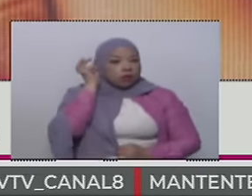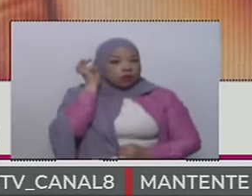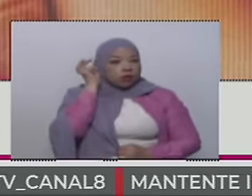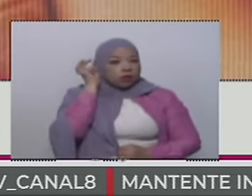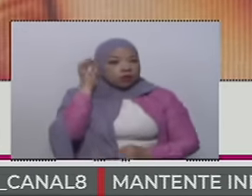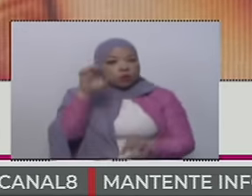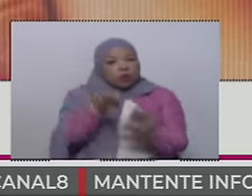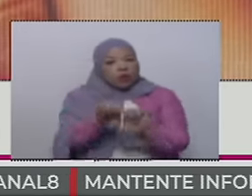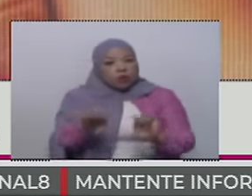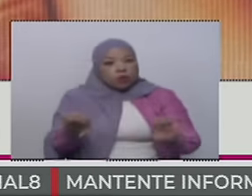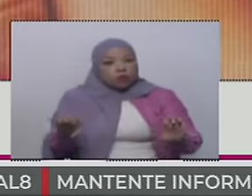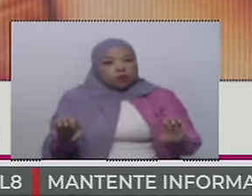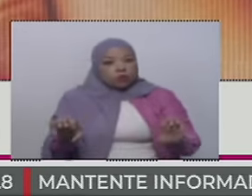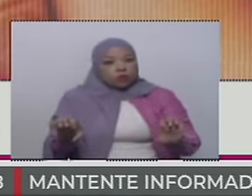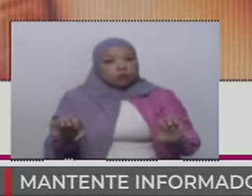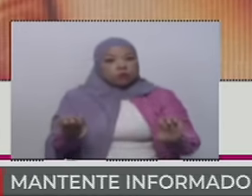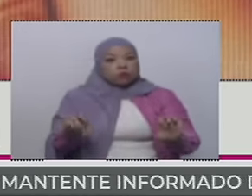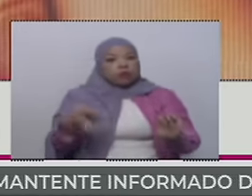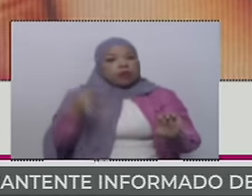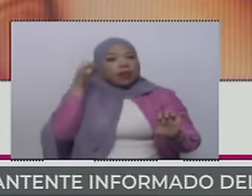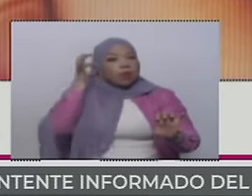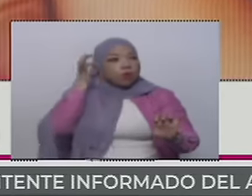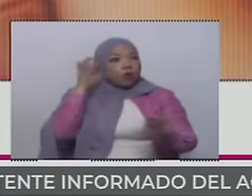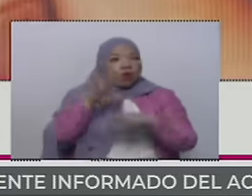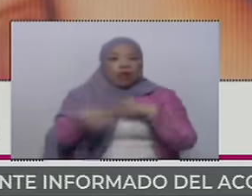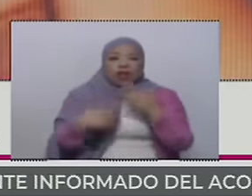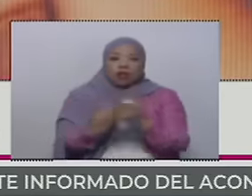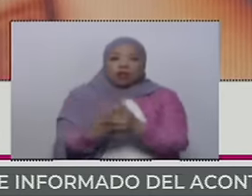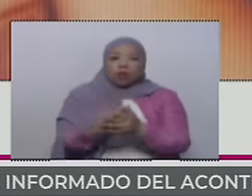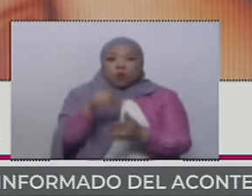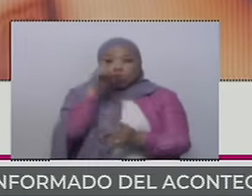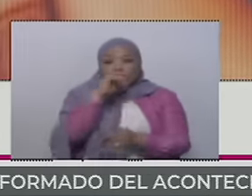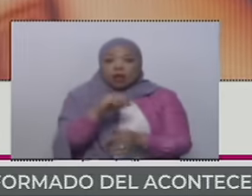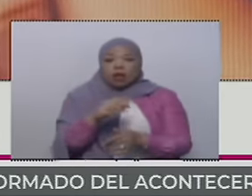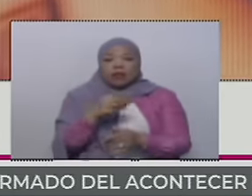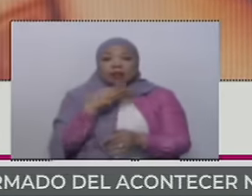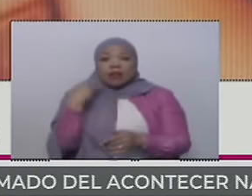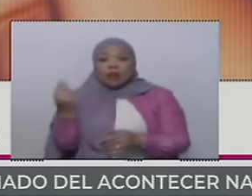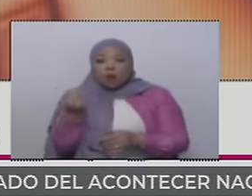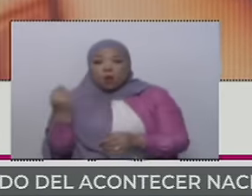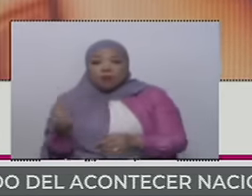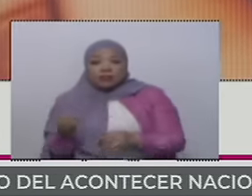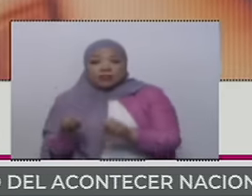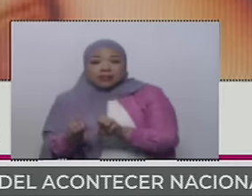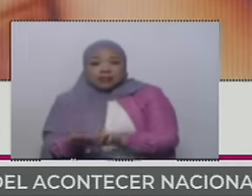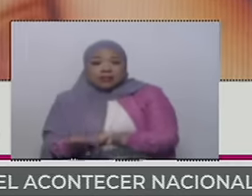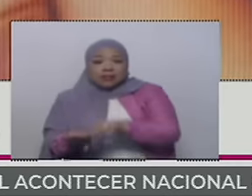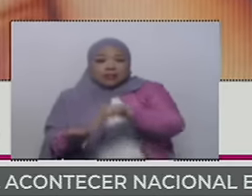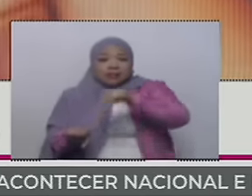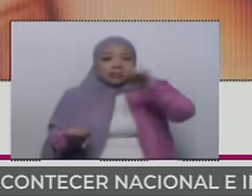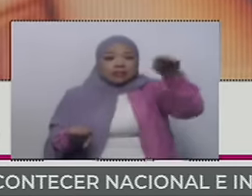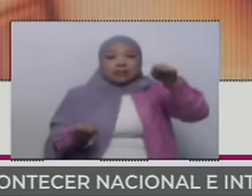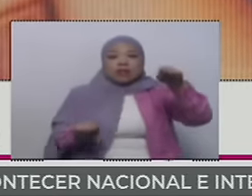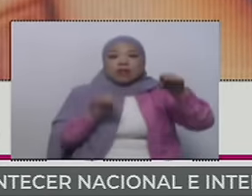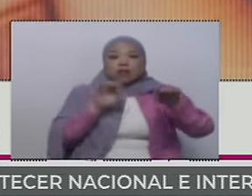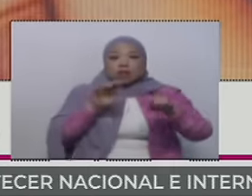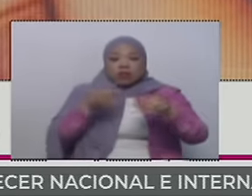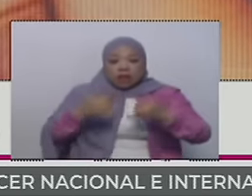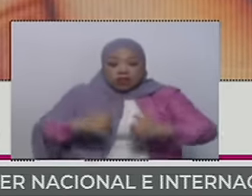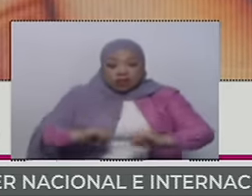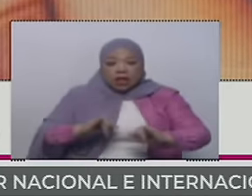la educación de la mujer en todas las edades, para la salud, desde que nace la